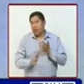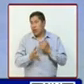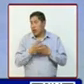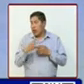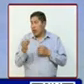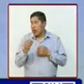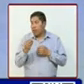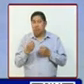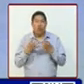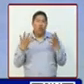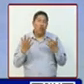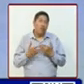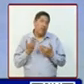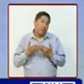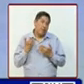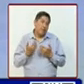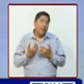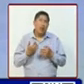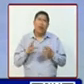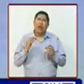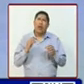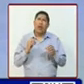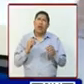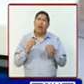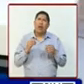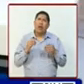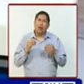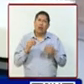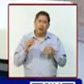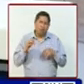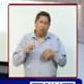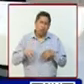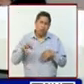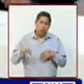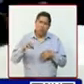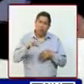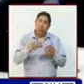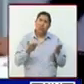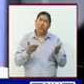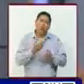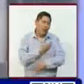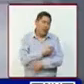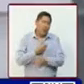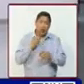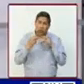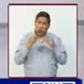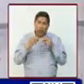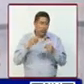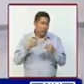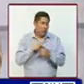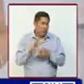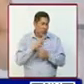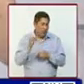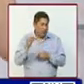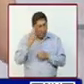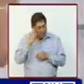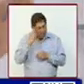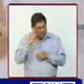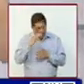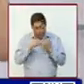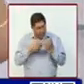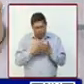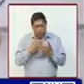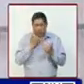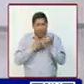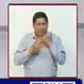Gratuita y es muy fácil de usar. Y además tiene los puntos de vacunación, sí, las últimas noticias en relación al COVID y, bueno, todo lo